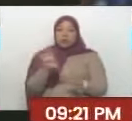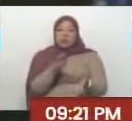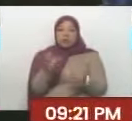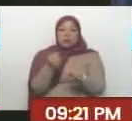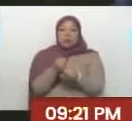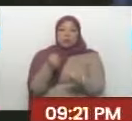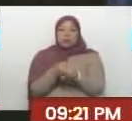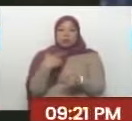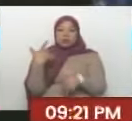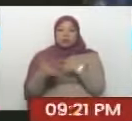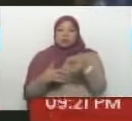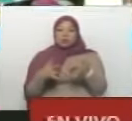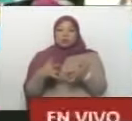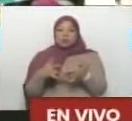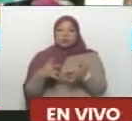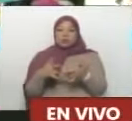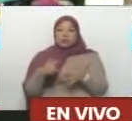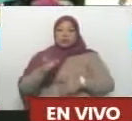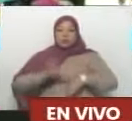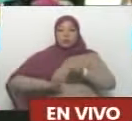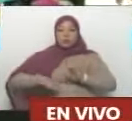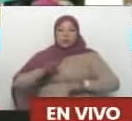Caucagua.